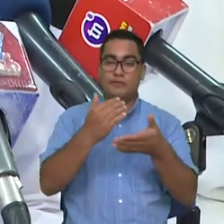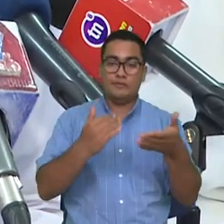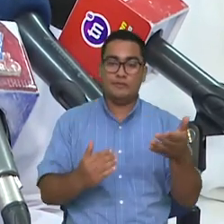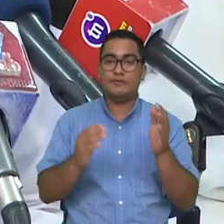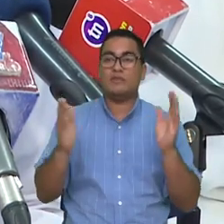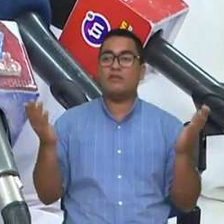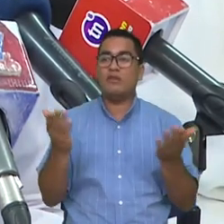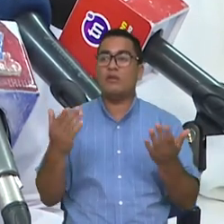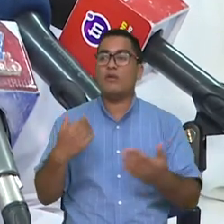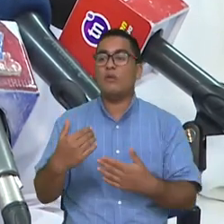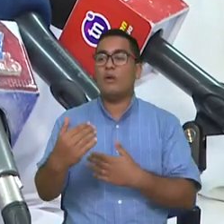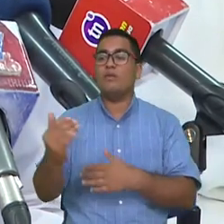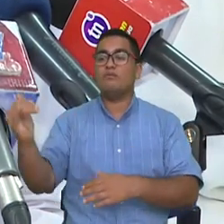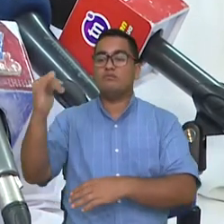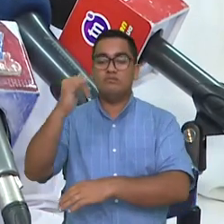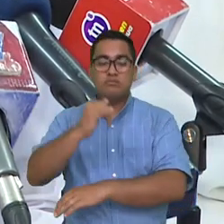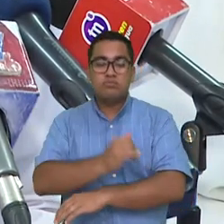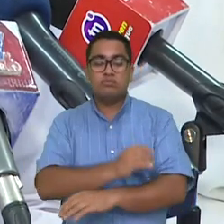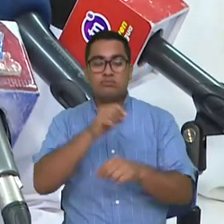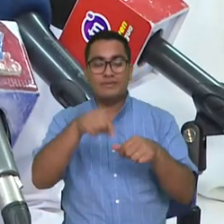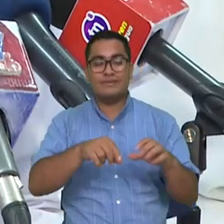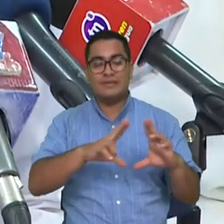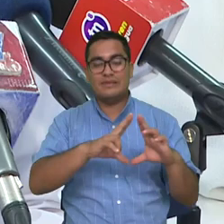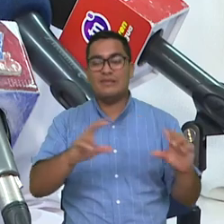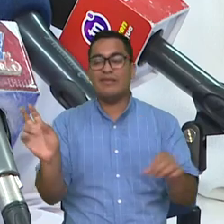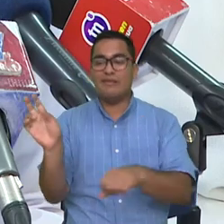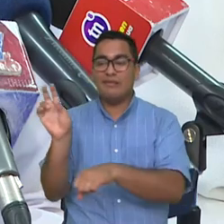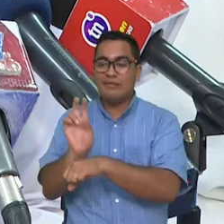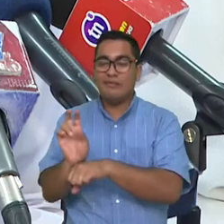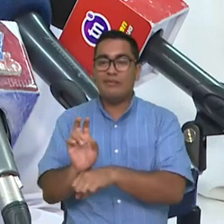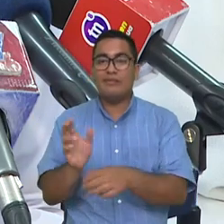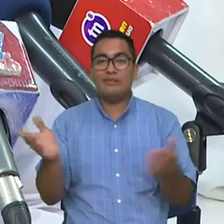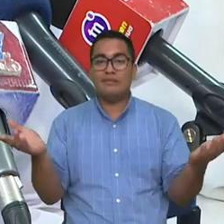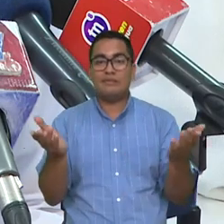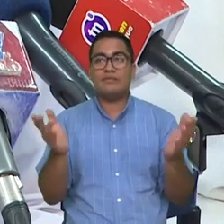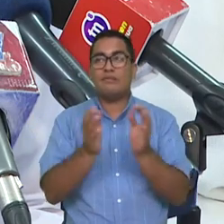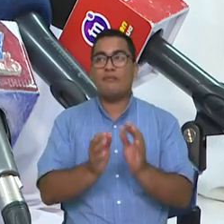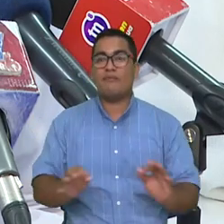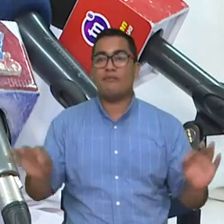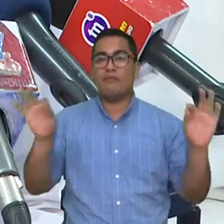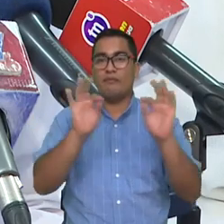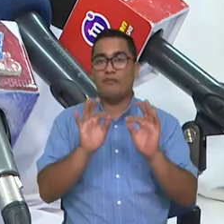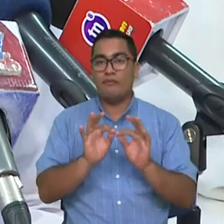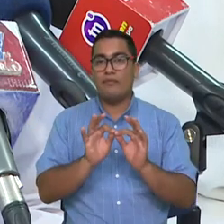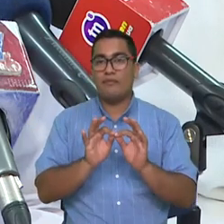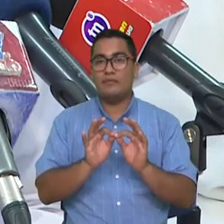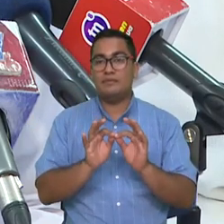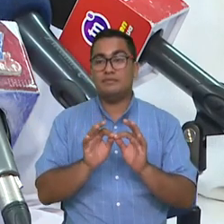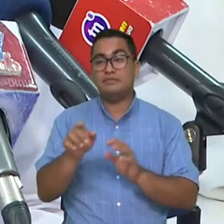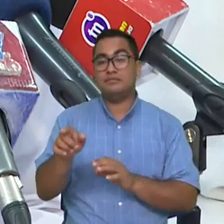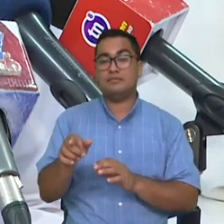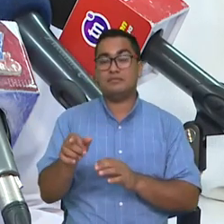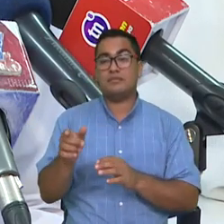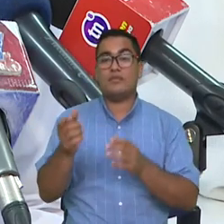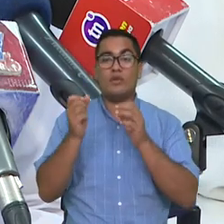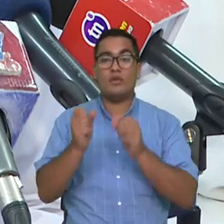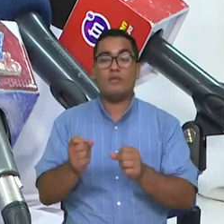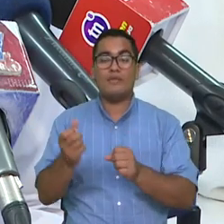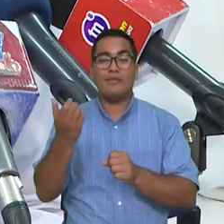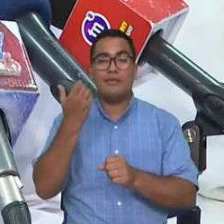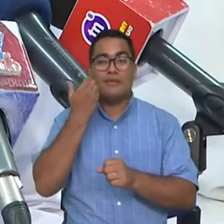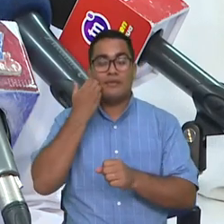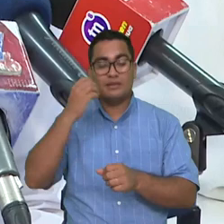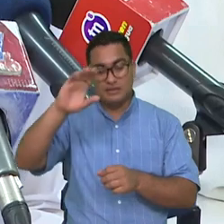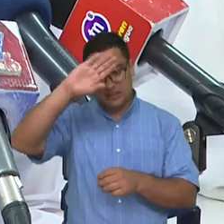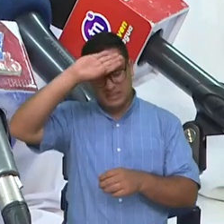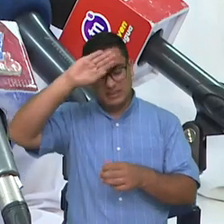cuando ingresó al paciente, la vigilancia que se le mantuvo, e inmediatamente que el paciente, el pasajero, inició